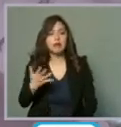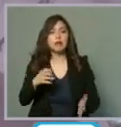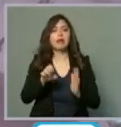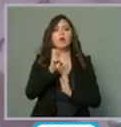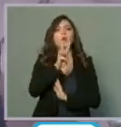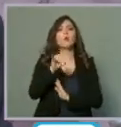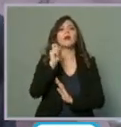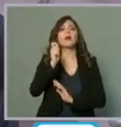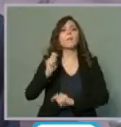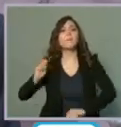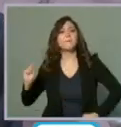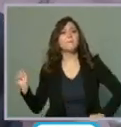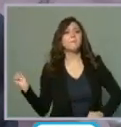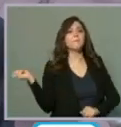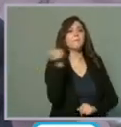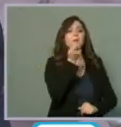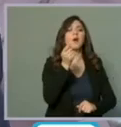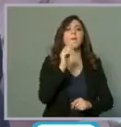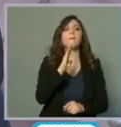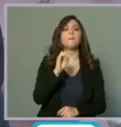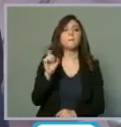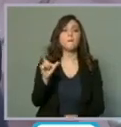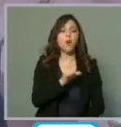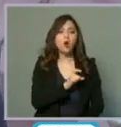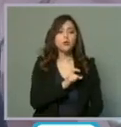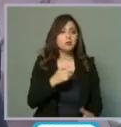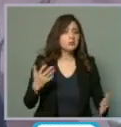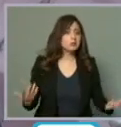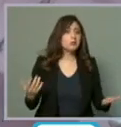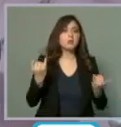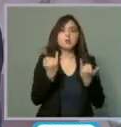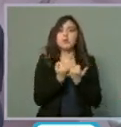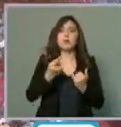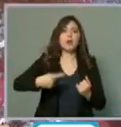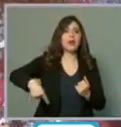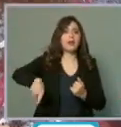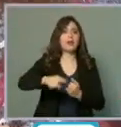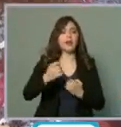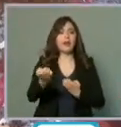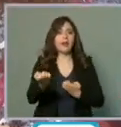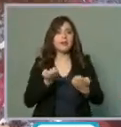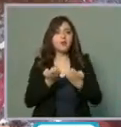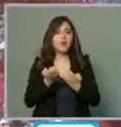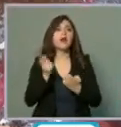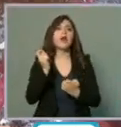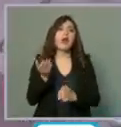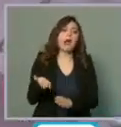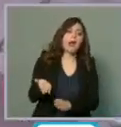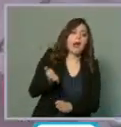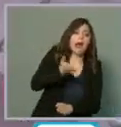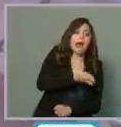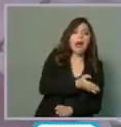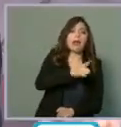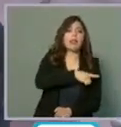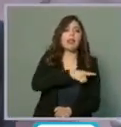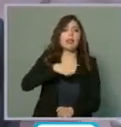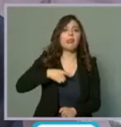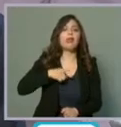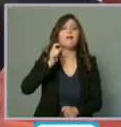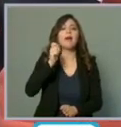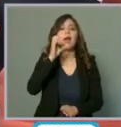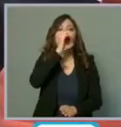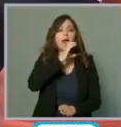de Sí, golf, sí. de box, pero es como cualquier otro ejercicio. Necesitan previamente un calentamiento. Claro. Y un